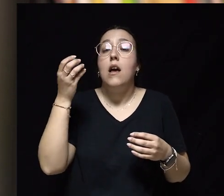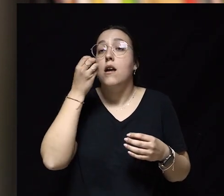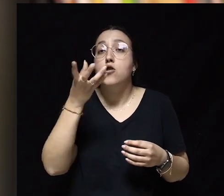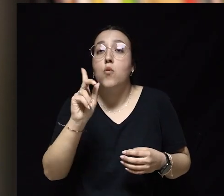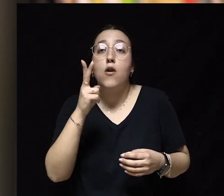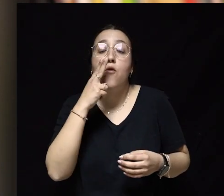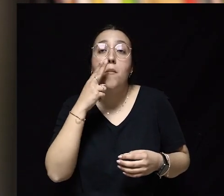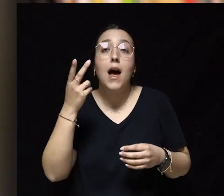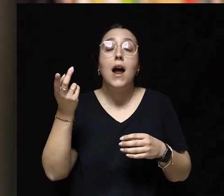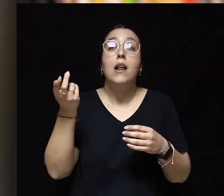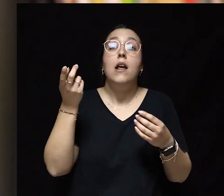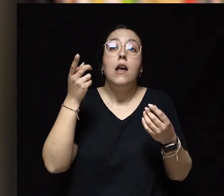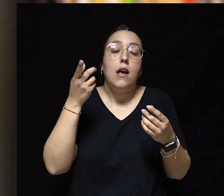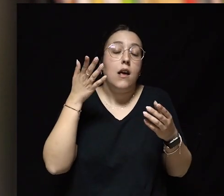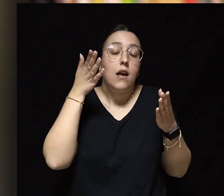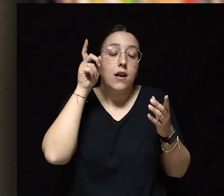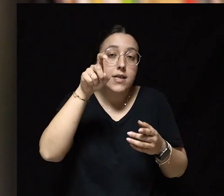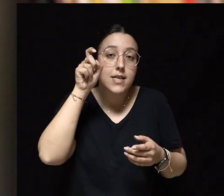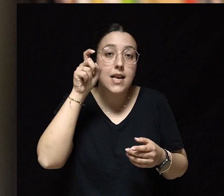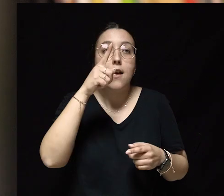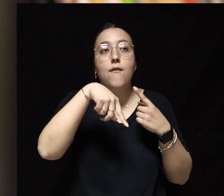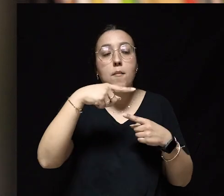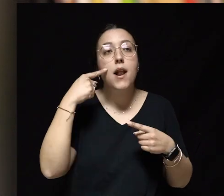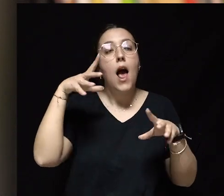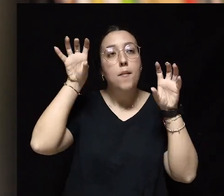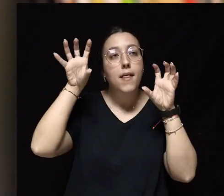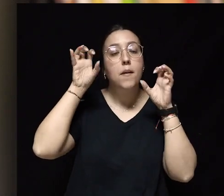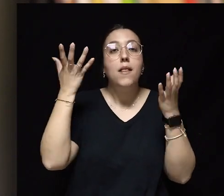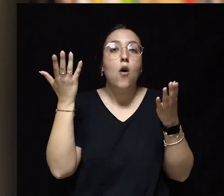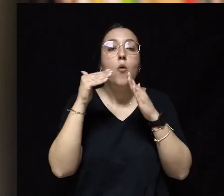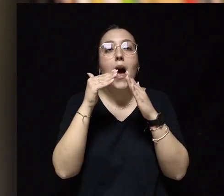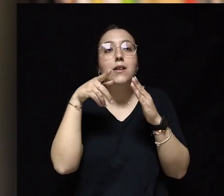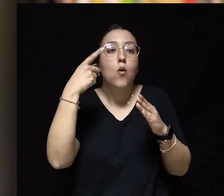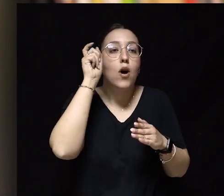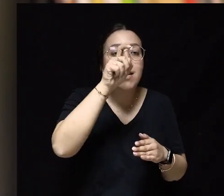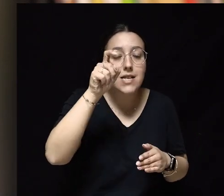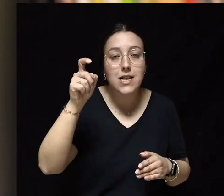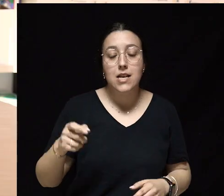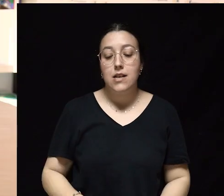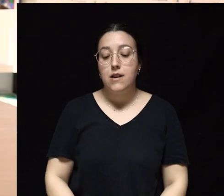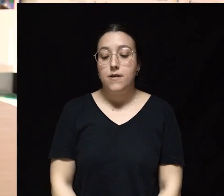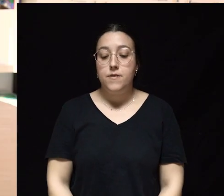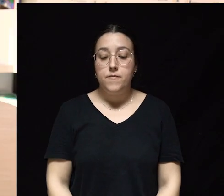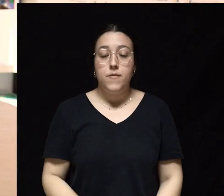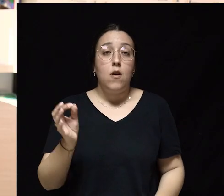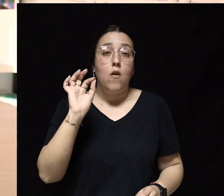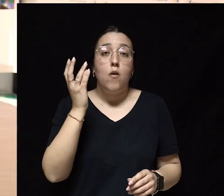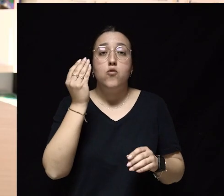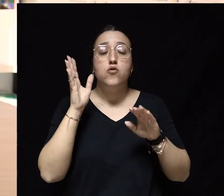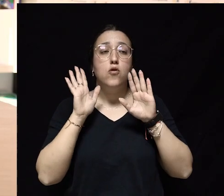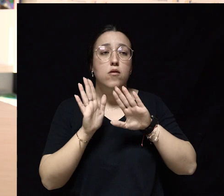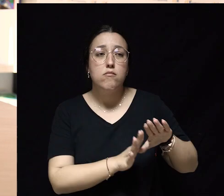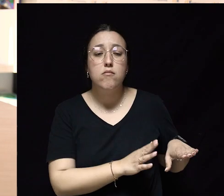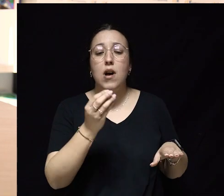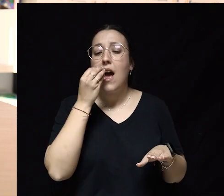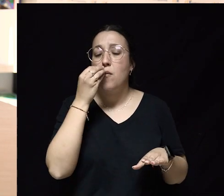efectos nocivos que tienen y luego también adaptarlo para dárselo a nuestros niños. El tema de las redes sociales,